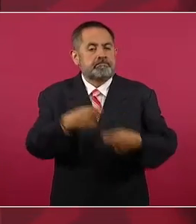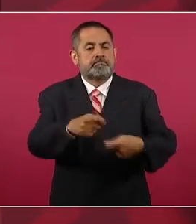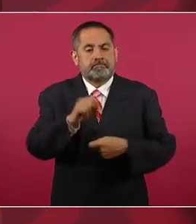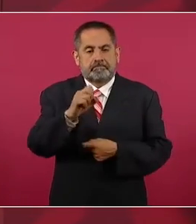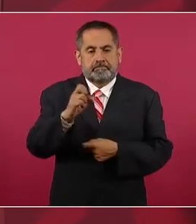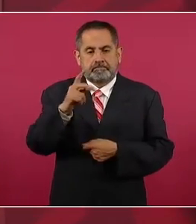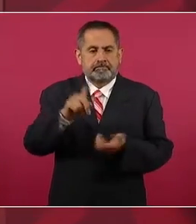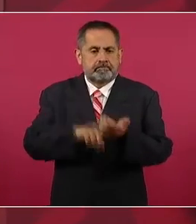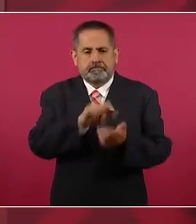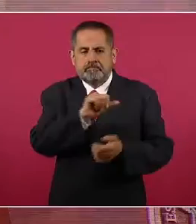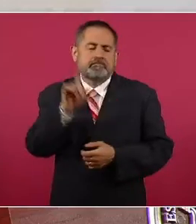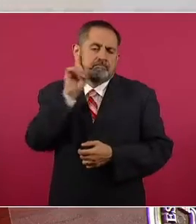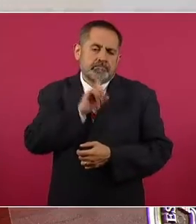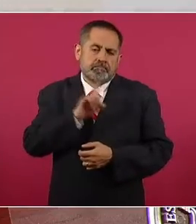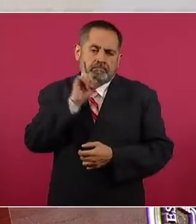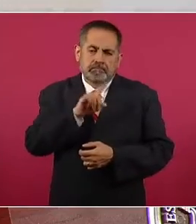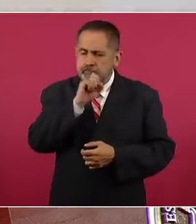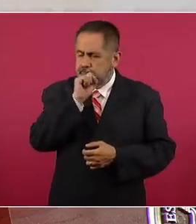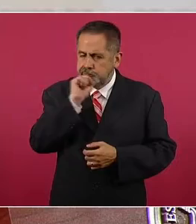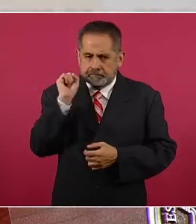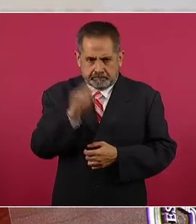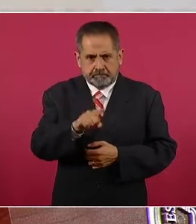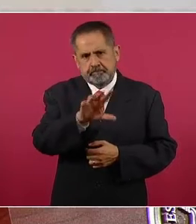a una mujer.